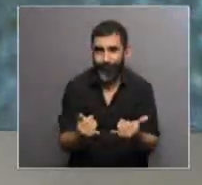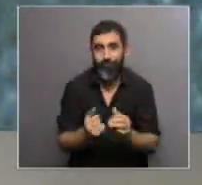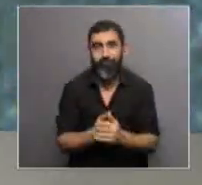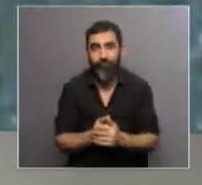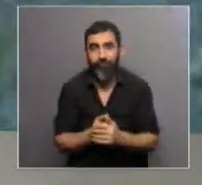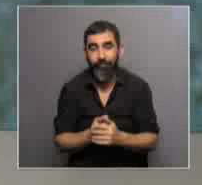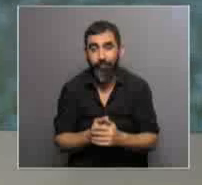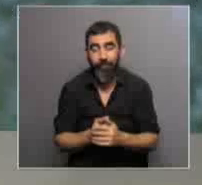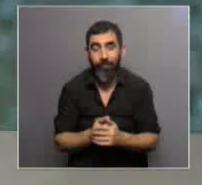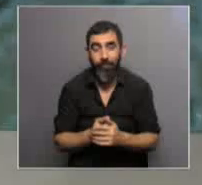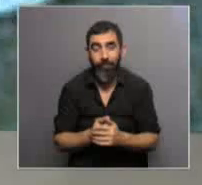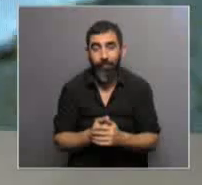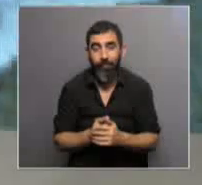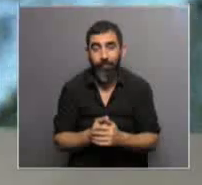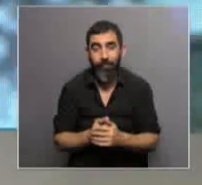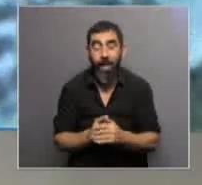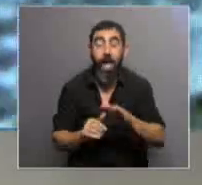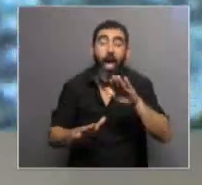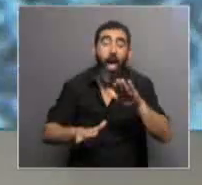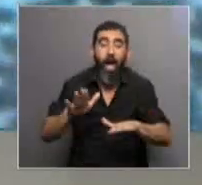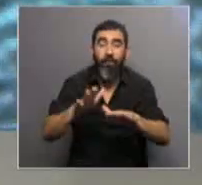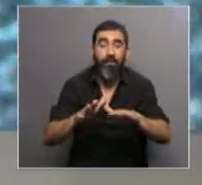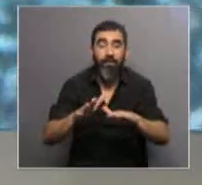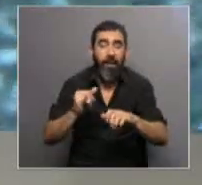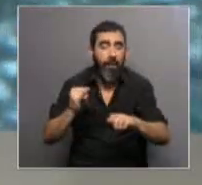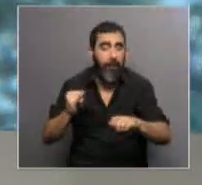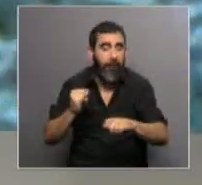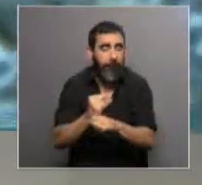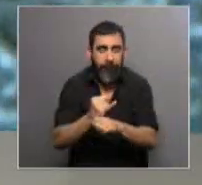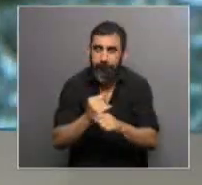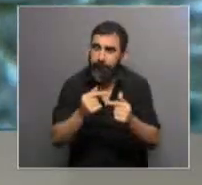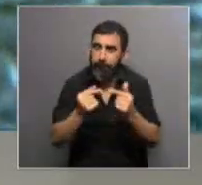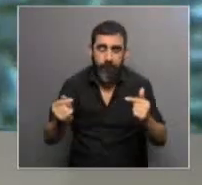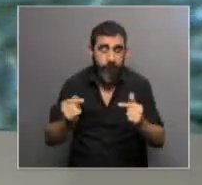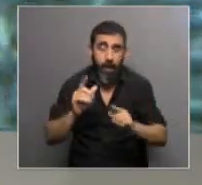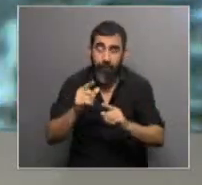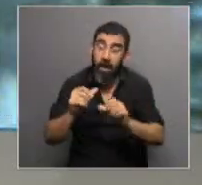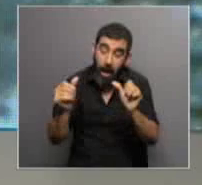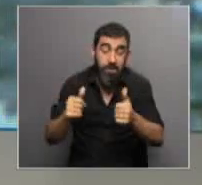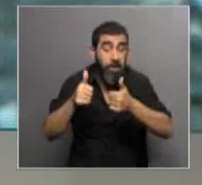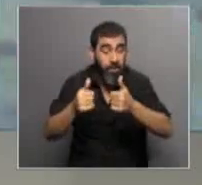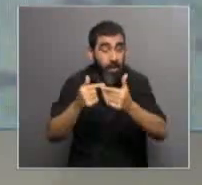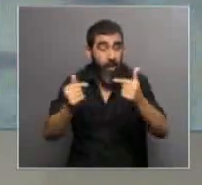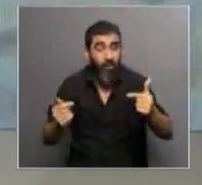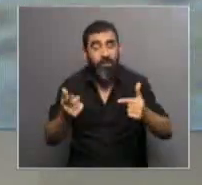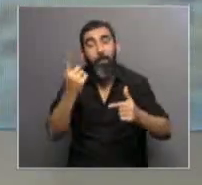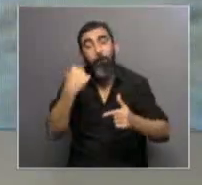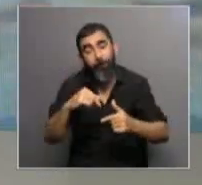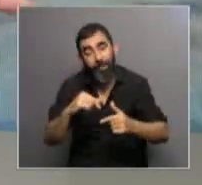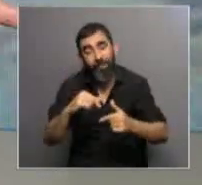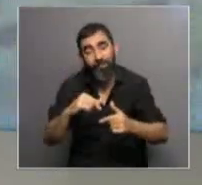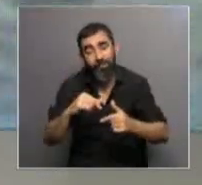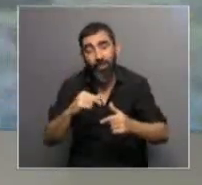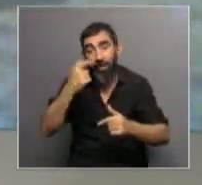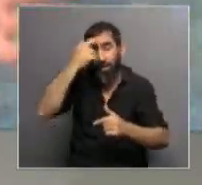lo que acaba de ocurrir a veces estudiarán por un infinitesimal las cosas que están haciendo lo están haciendo bien pero digamos bueno normal